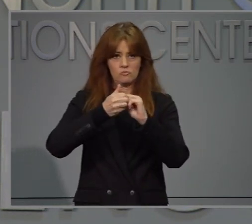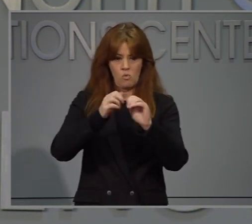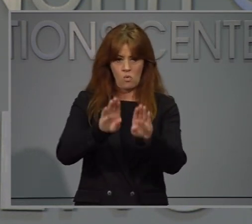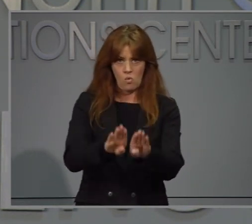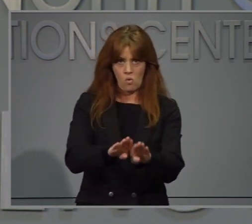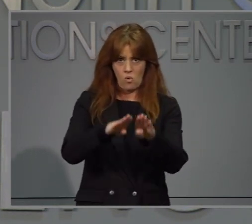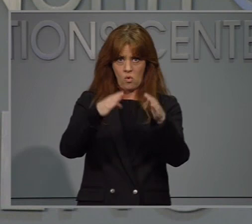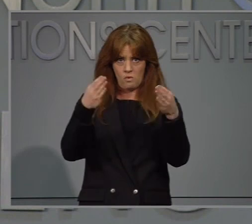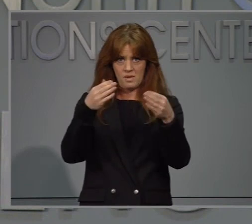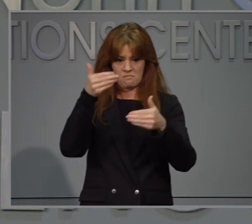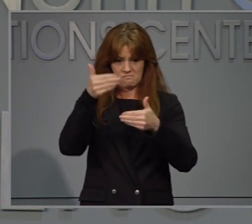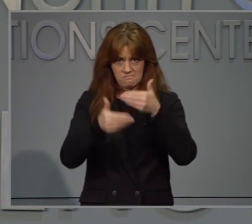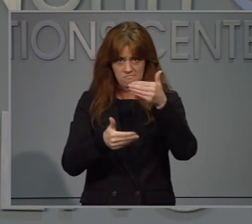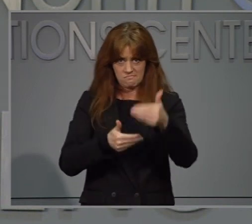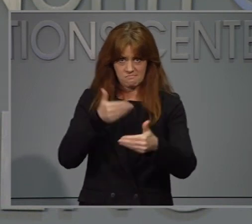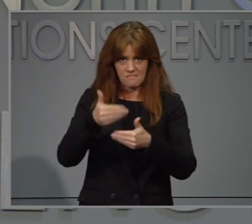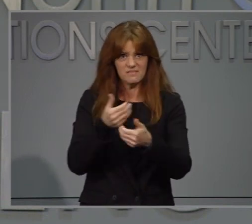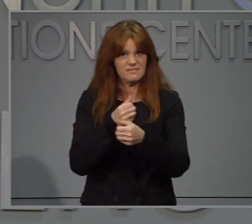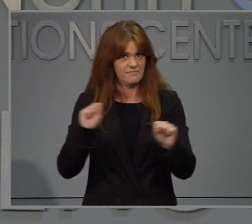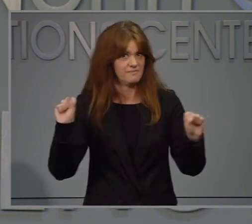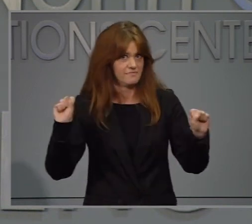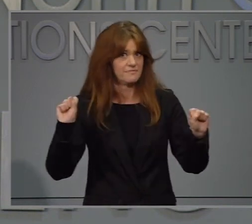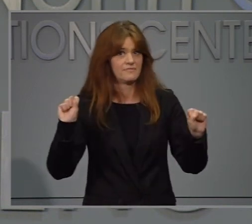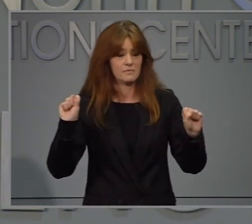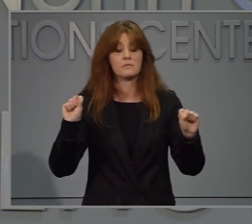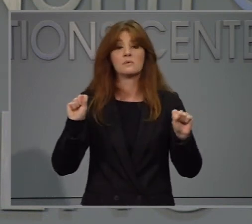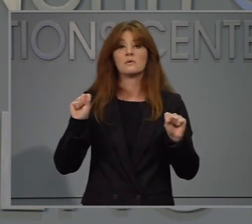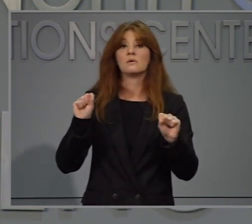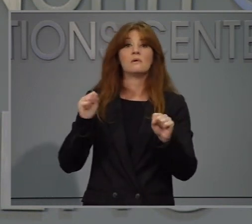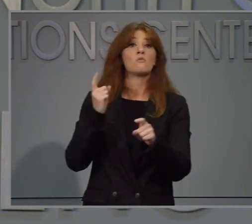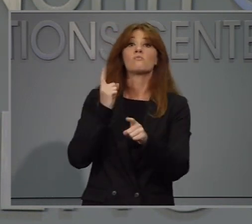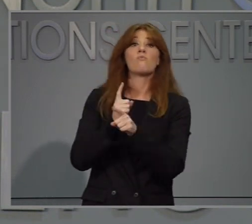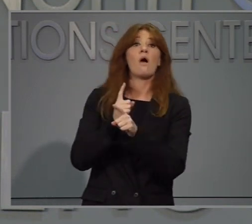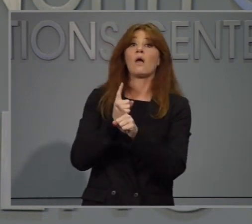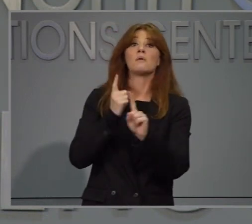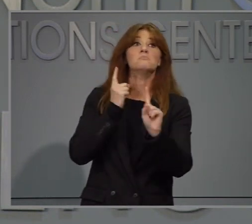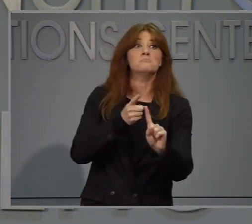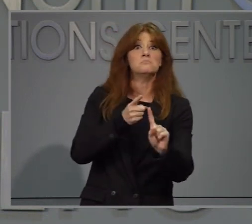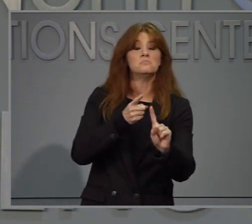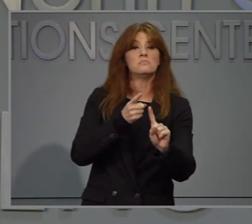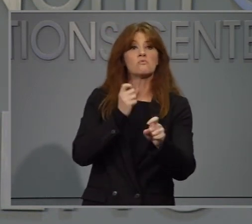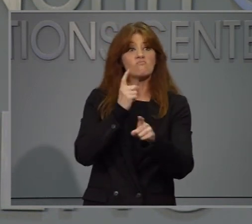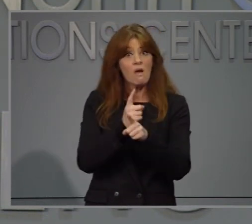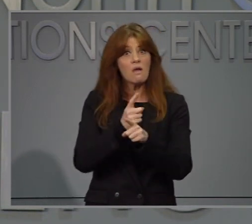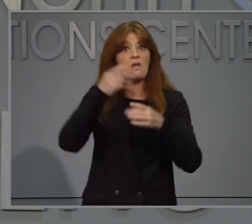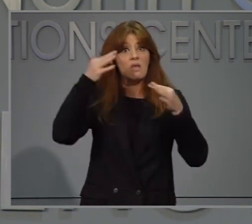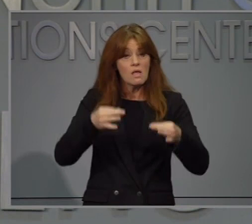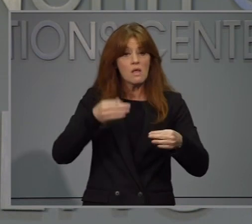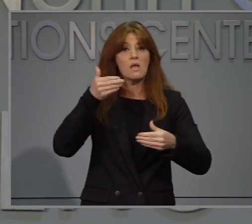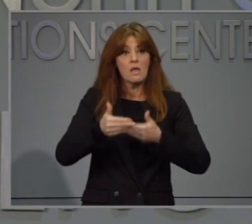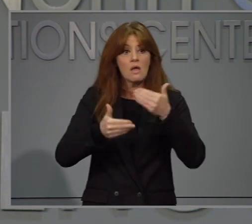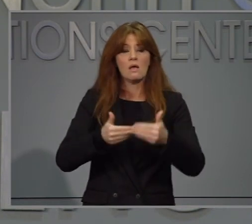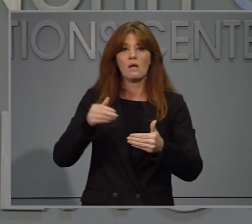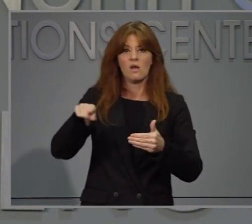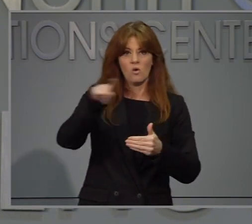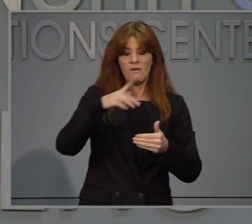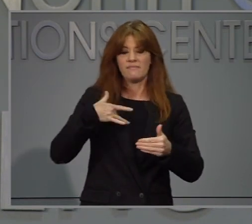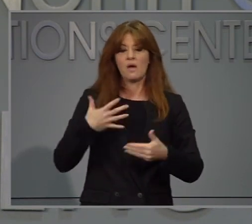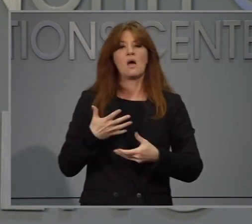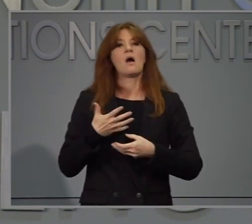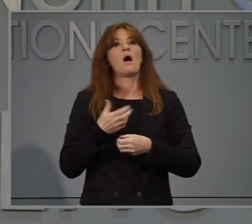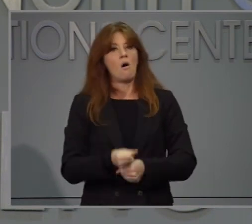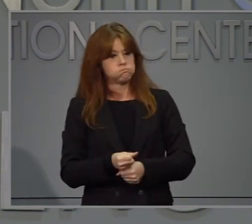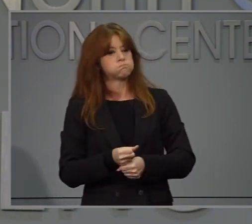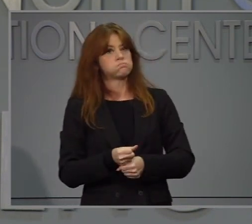las maneras de arrancar nuestra economía de manera segura. El hacerlo de la manera correcta le va a dar